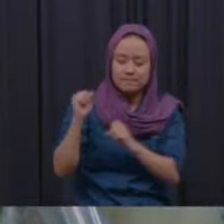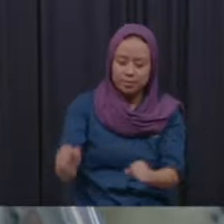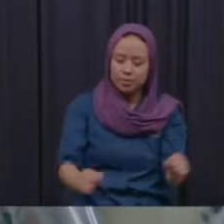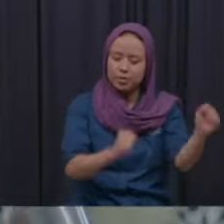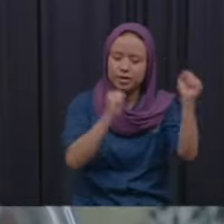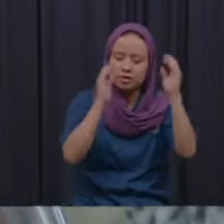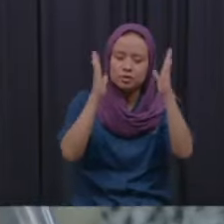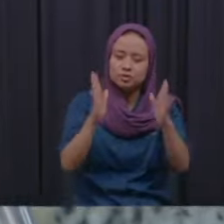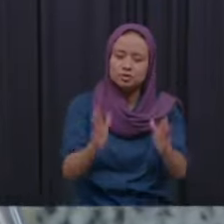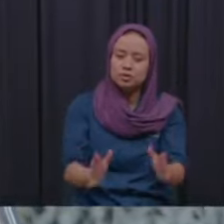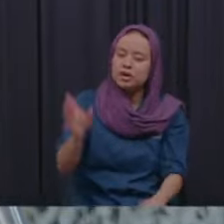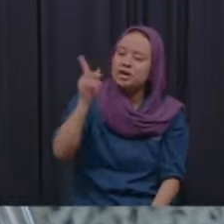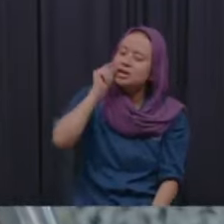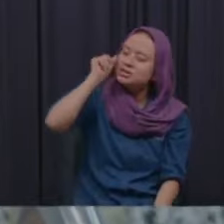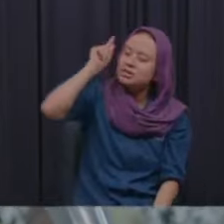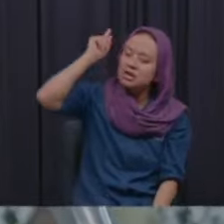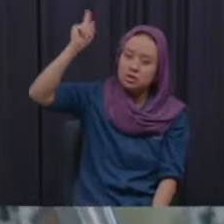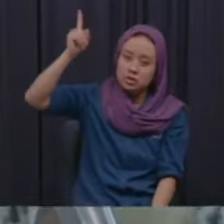Poderoso,